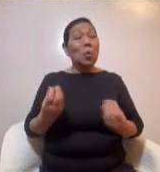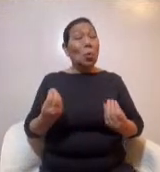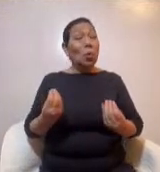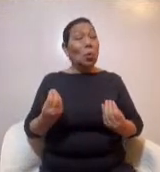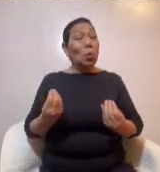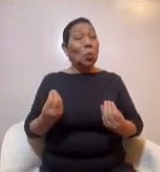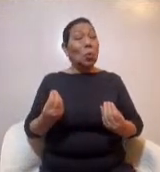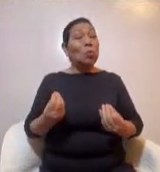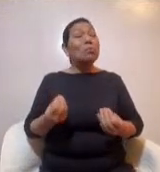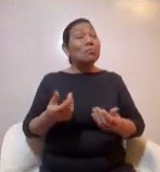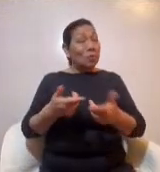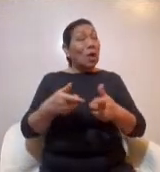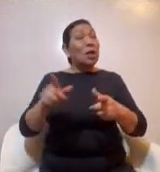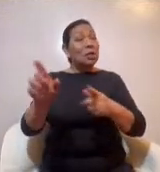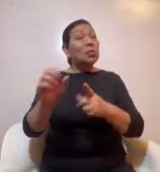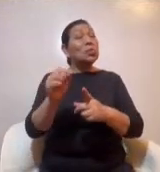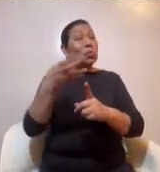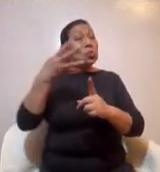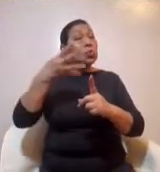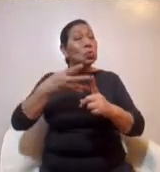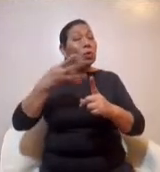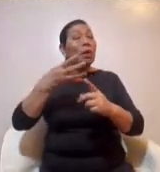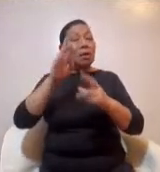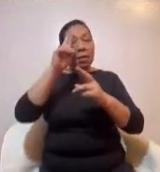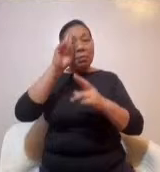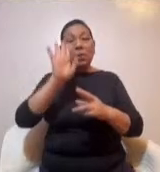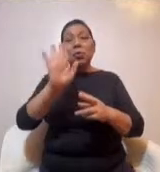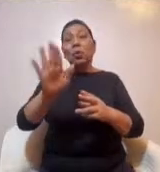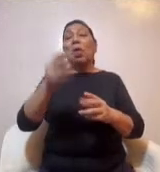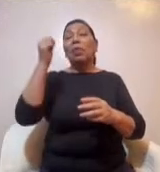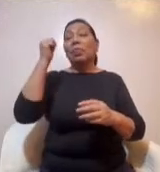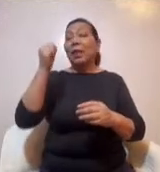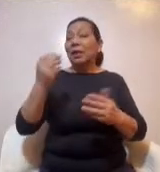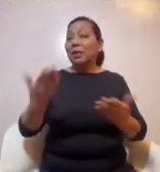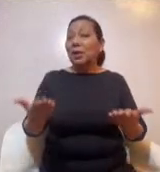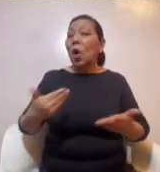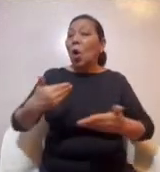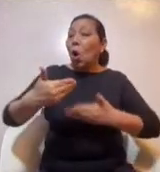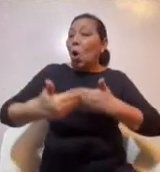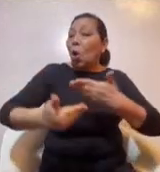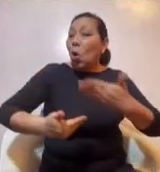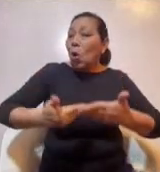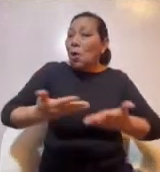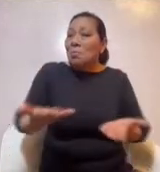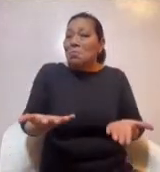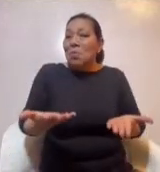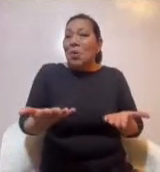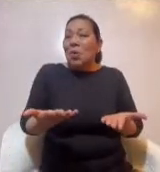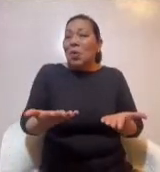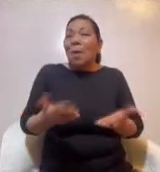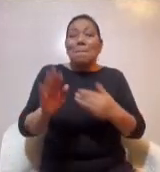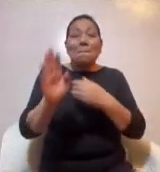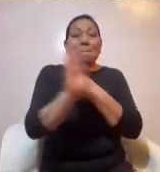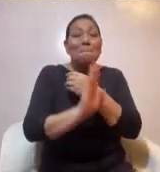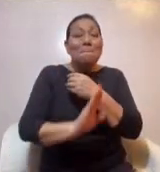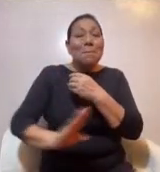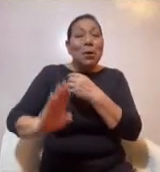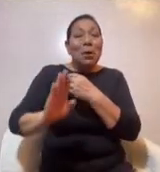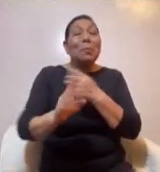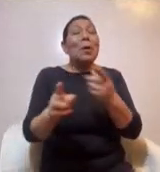la sitúan en un escenario de especial vulnerabilidad y que en consecuencia requieren